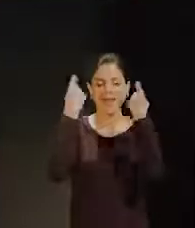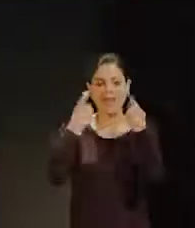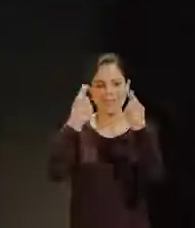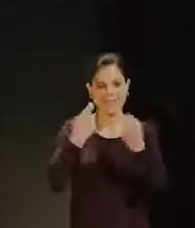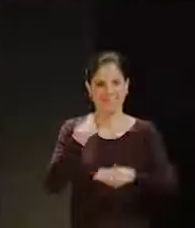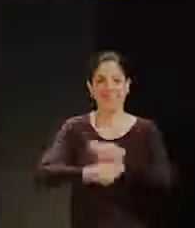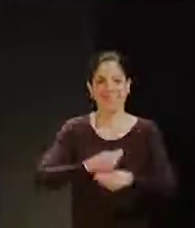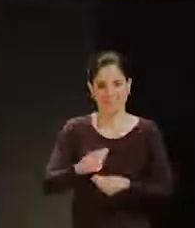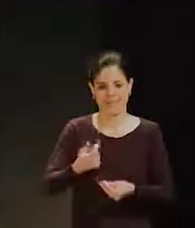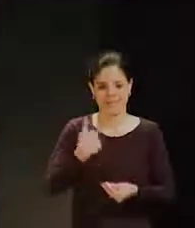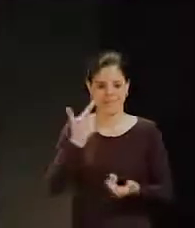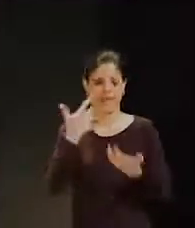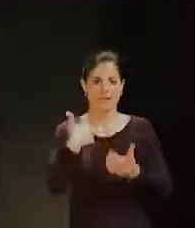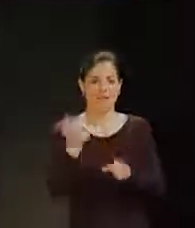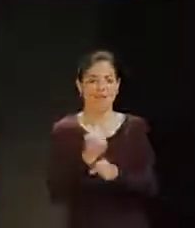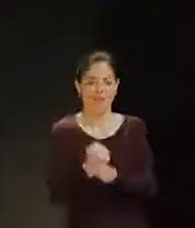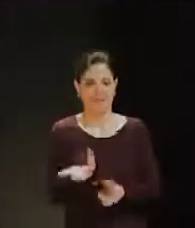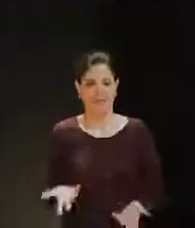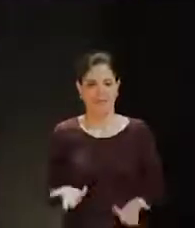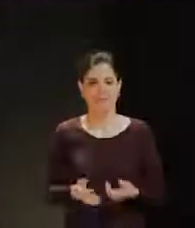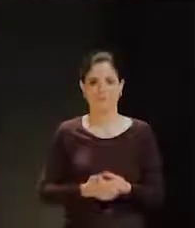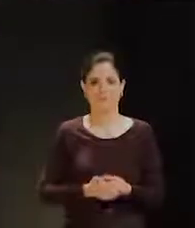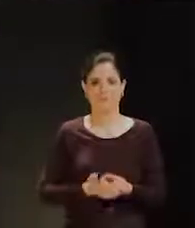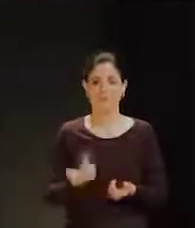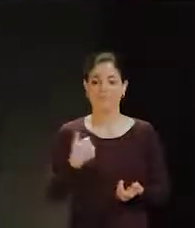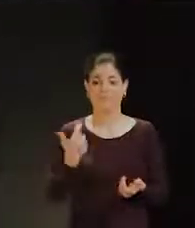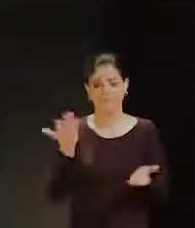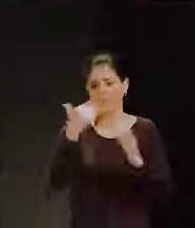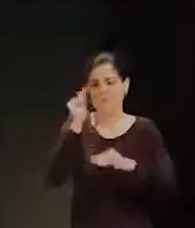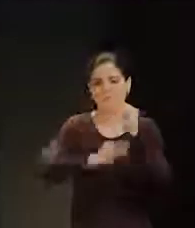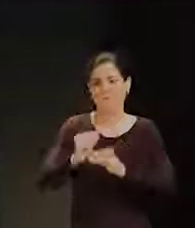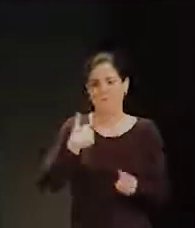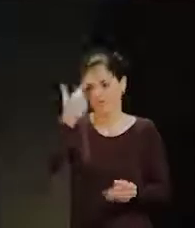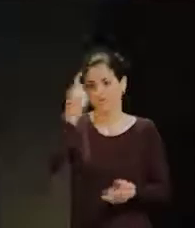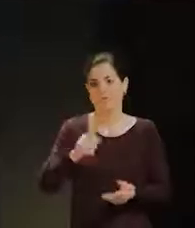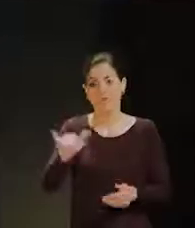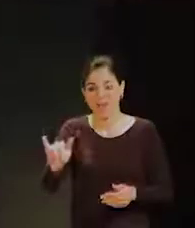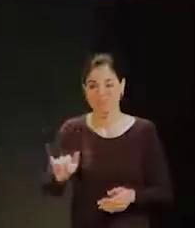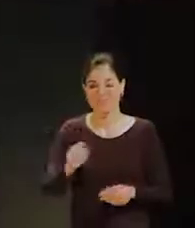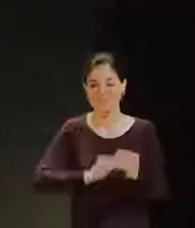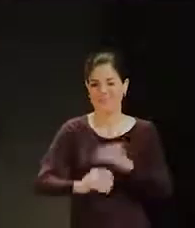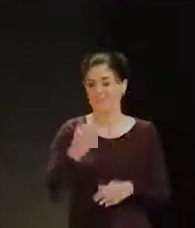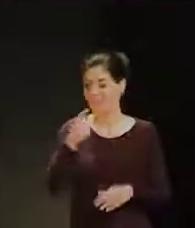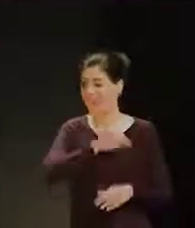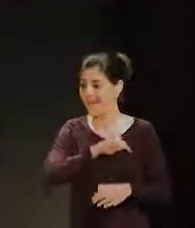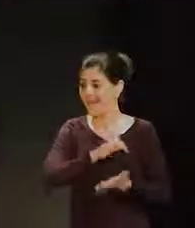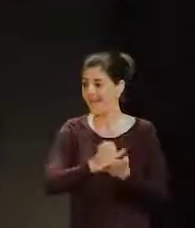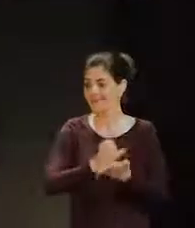diciendo con mi arte, con mi trabajo. Y no tengo una solución. No lo sé si tú la tienes. ¿No se puede ser ética?